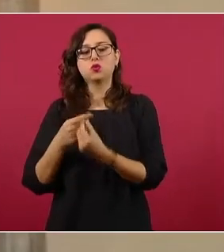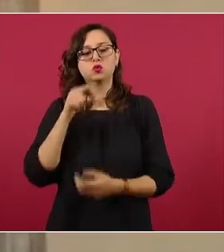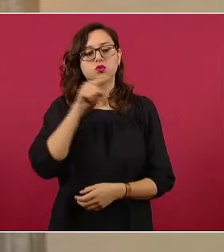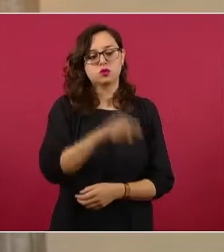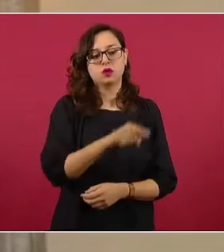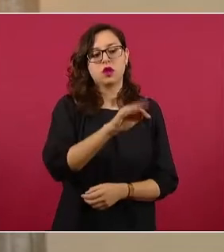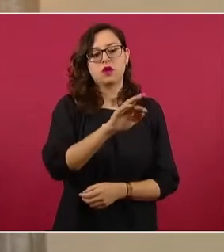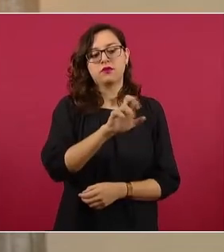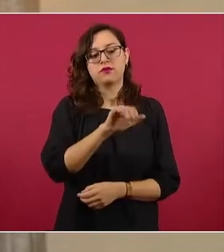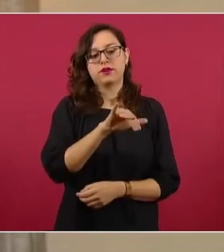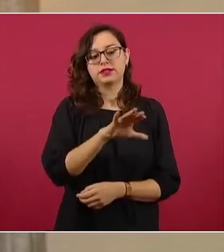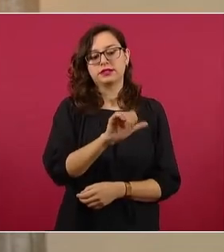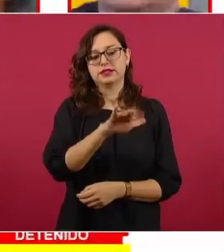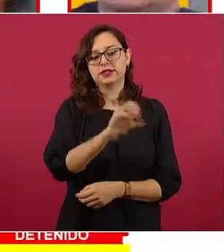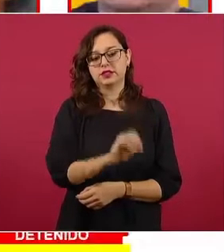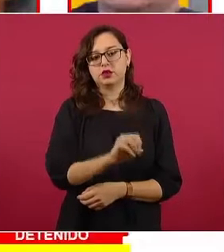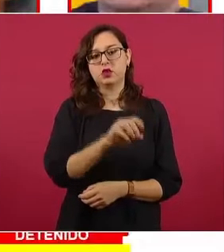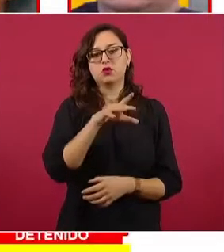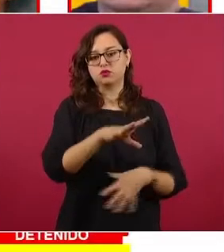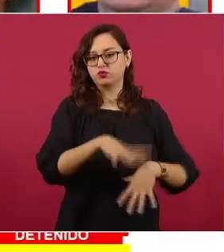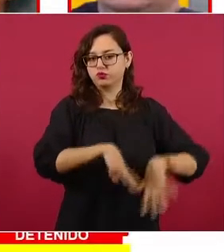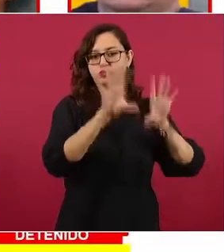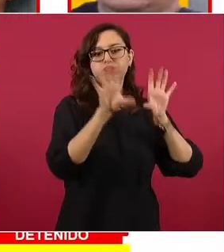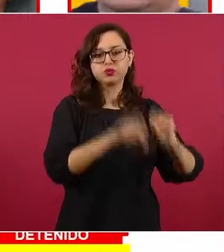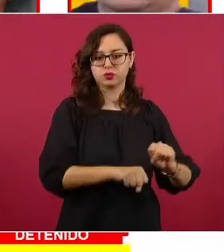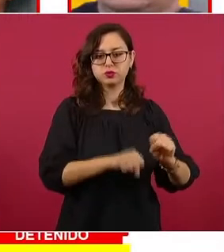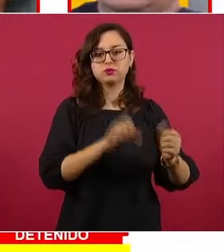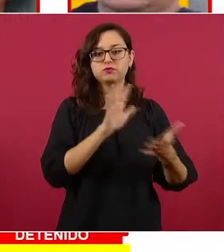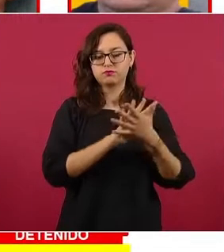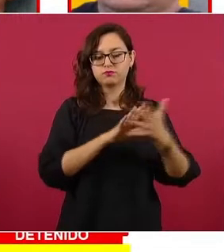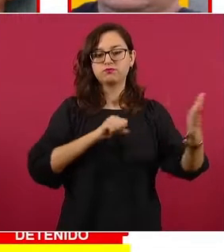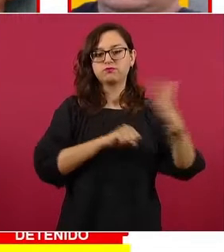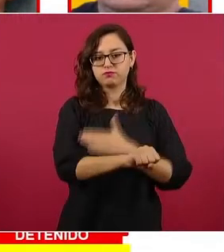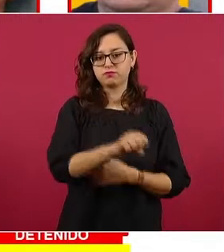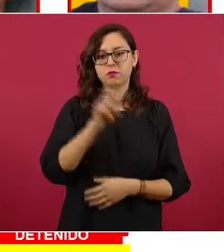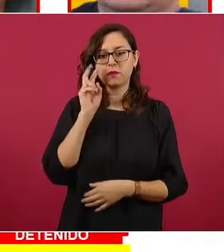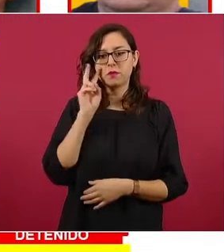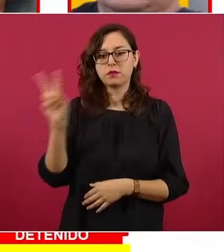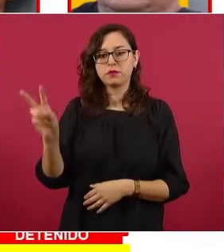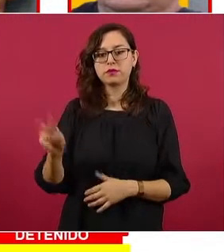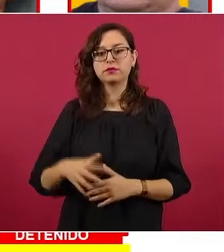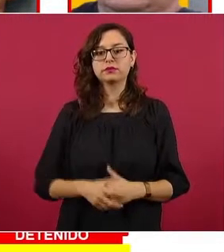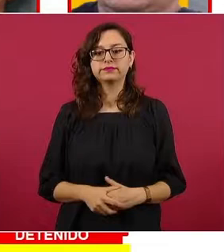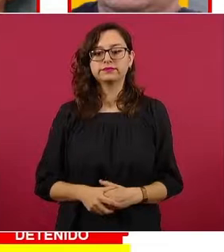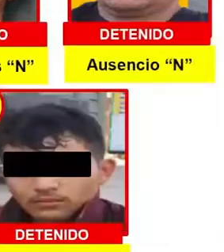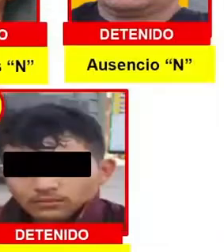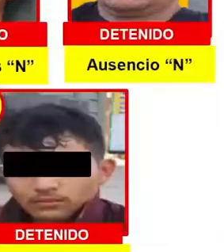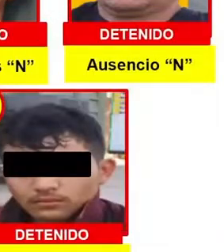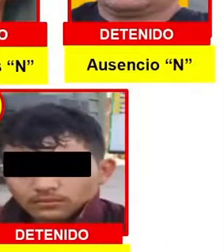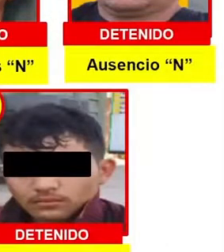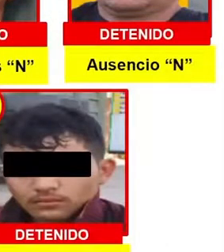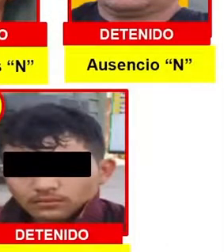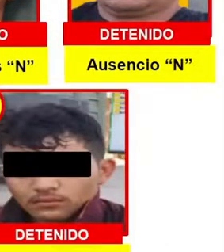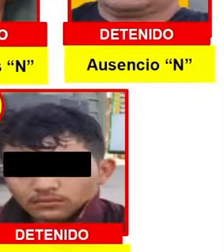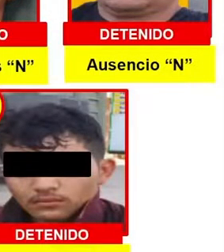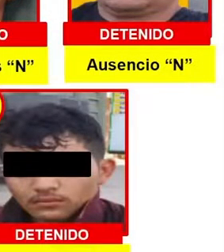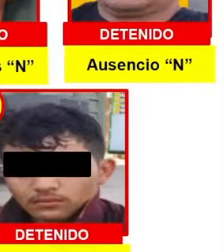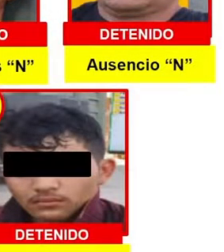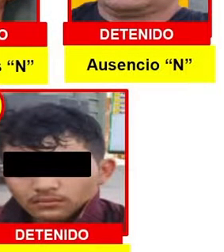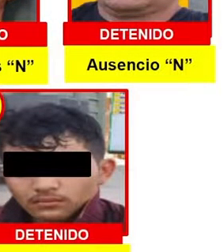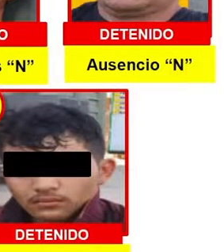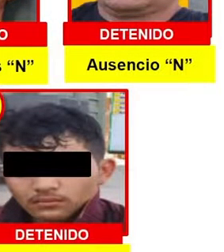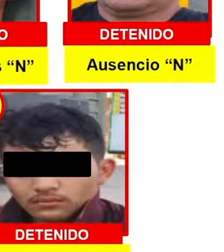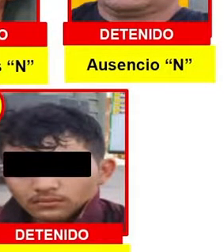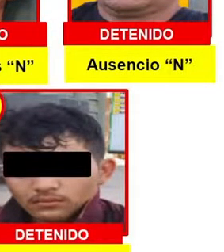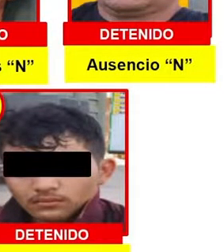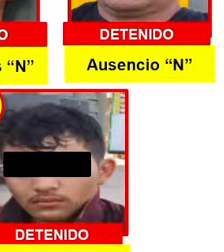Eric Jesús N., alias El Duranguillo, presunto jefe de plaza en los municipios de Caborca,